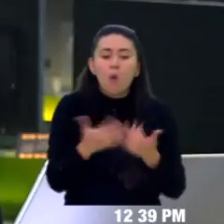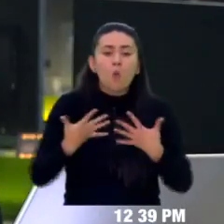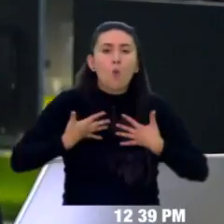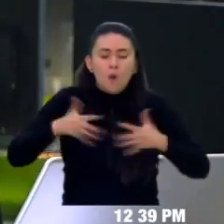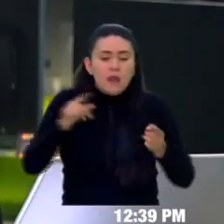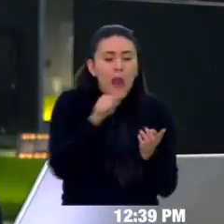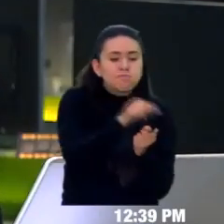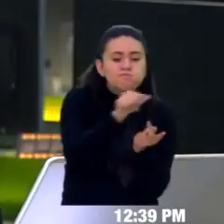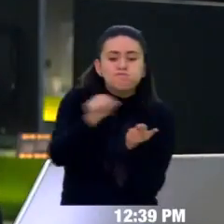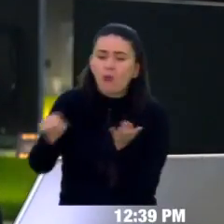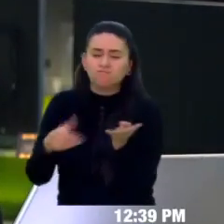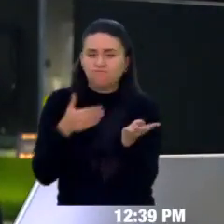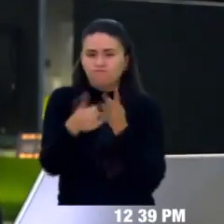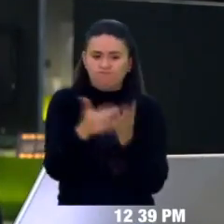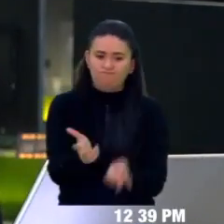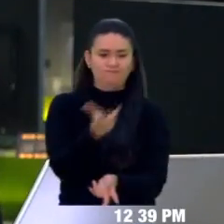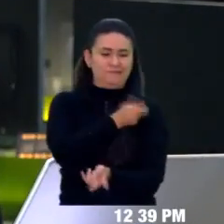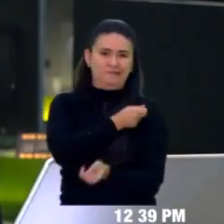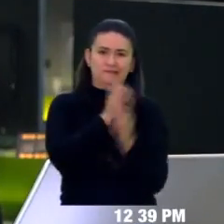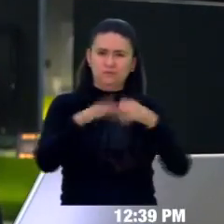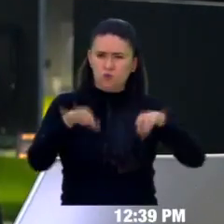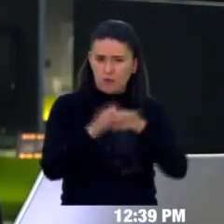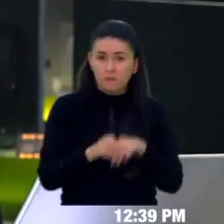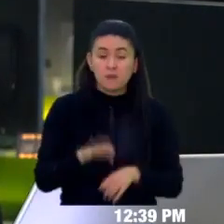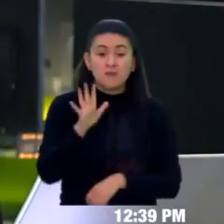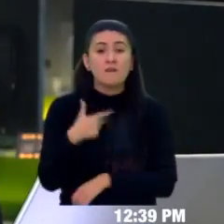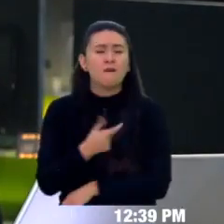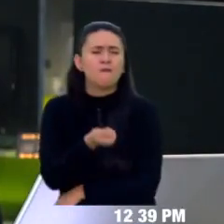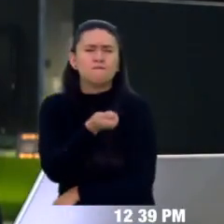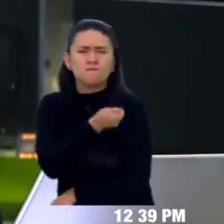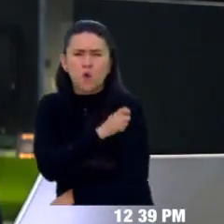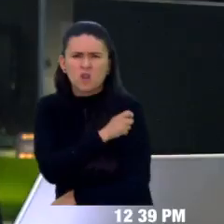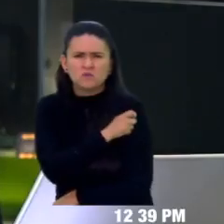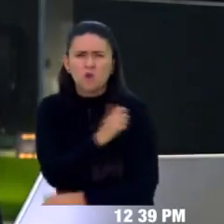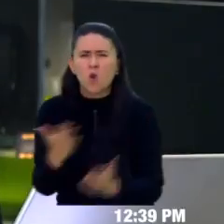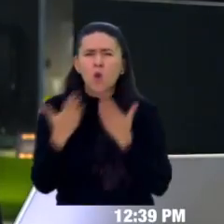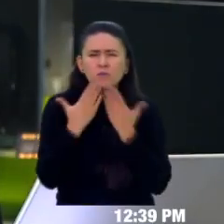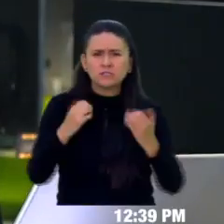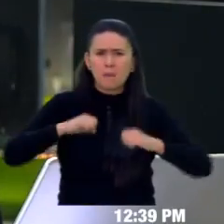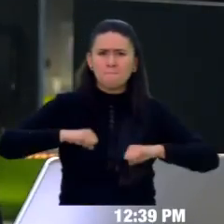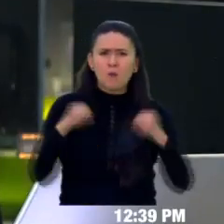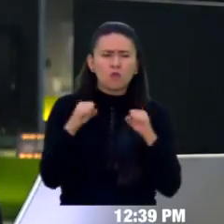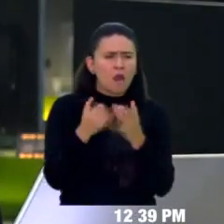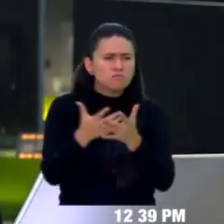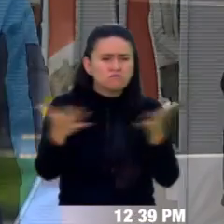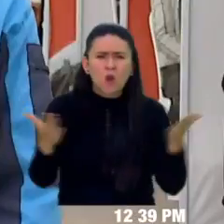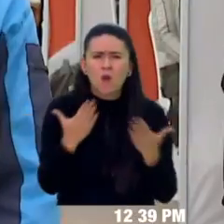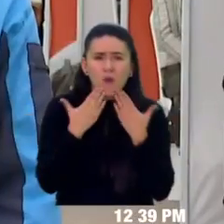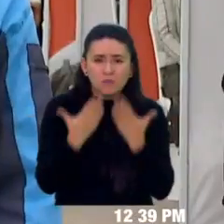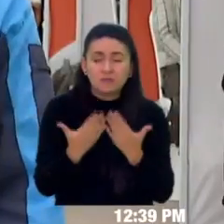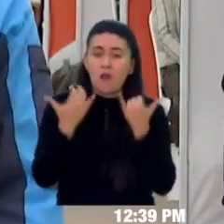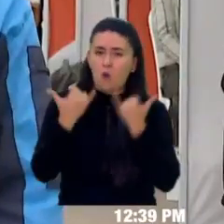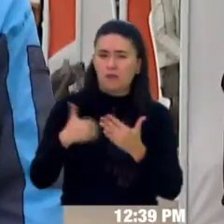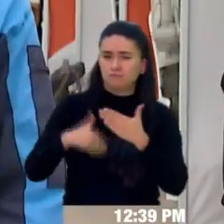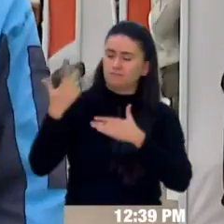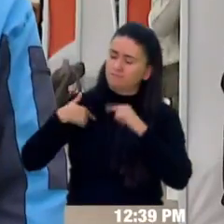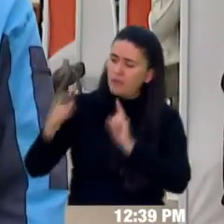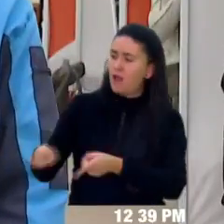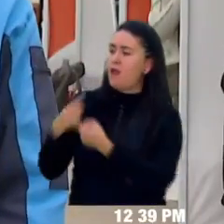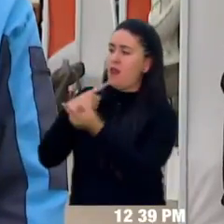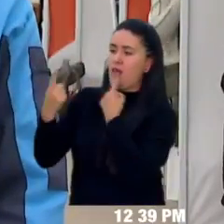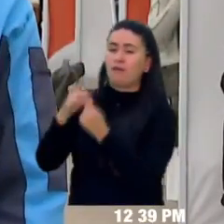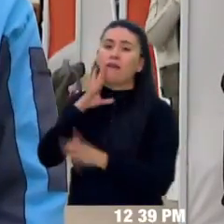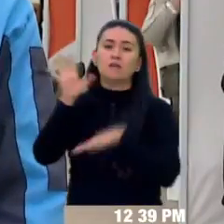Y ya que estamos hablando de vacunación, veamos cómo avanza este tema en la ciudad de Bogotá. Por eso hacemos contacto a esta hora con la